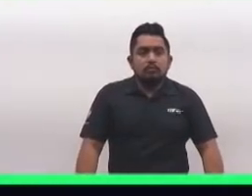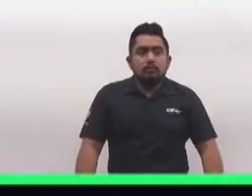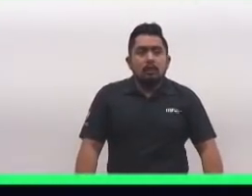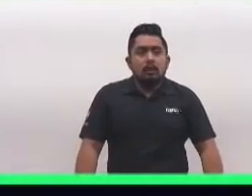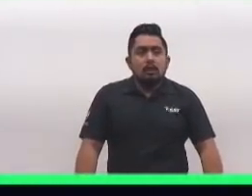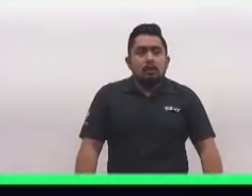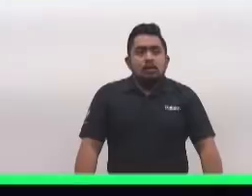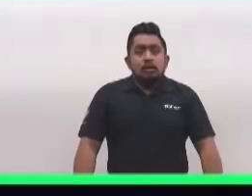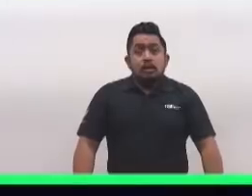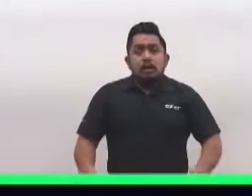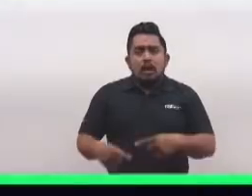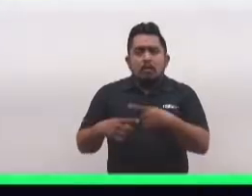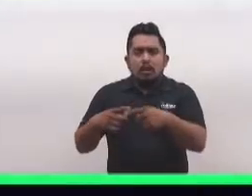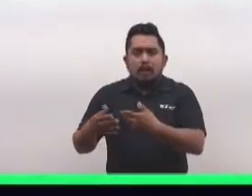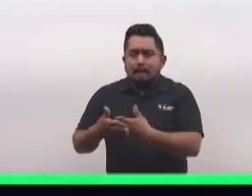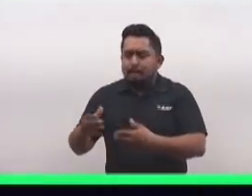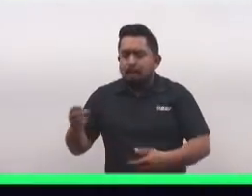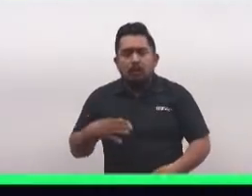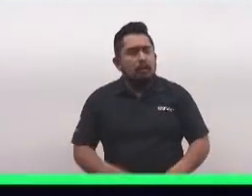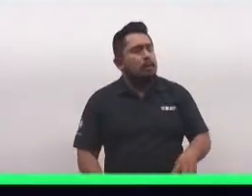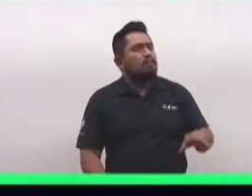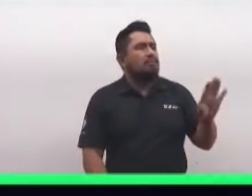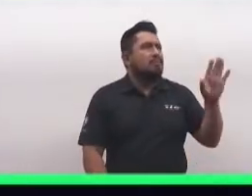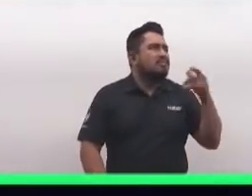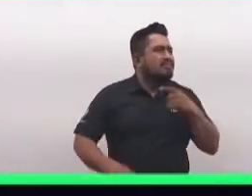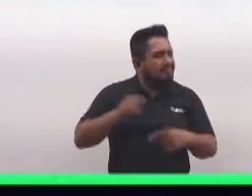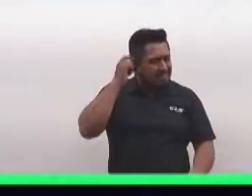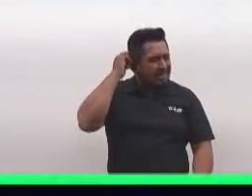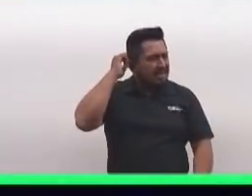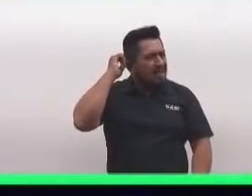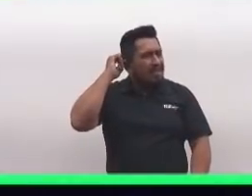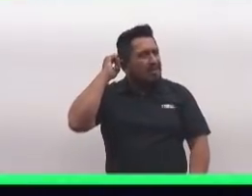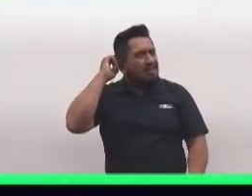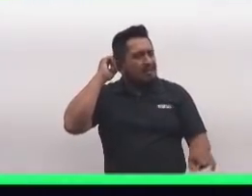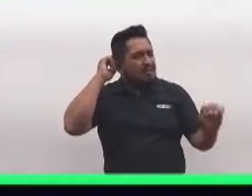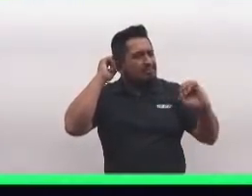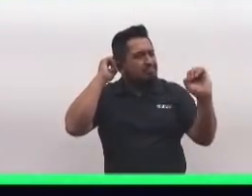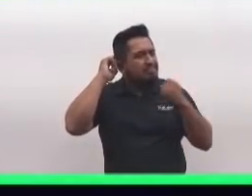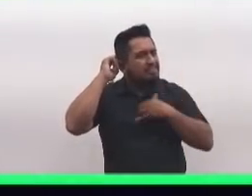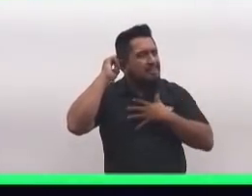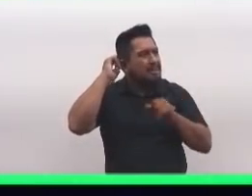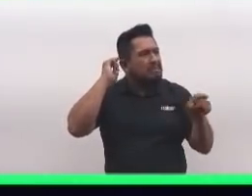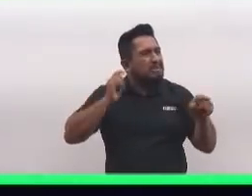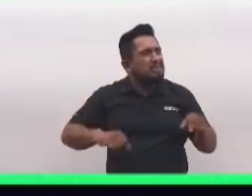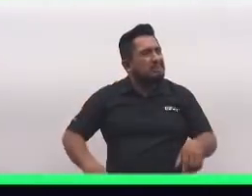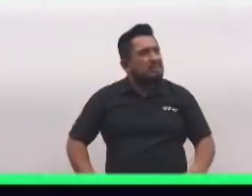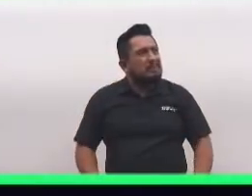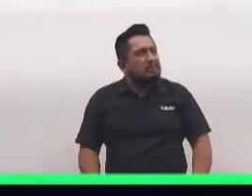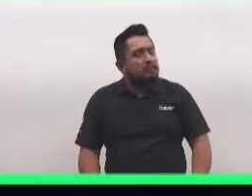y de repente me dijo me dijo a mí sí claro no me gusta